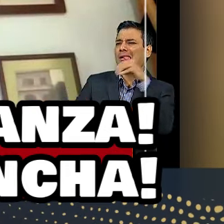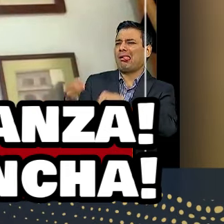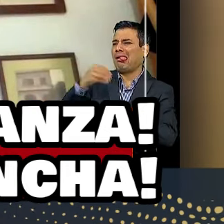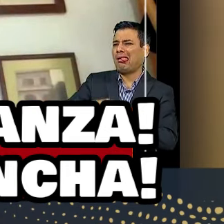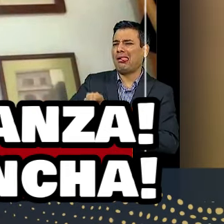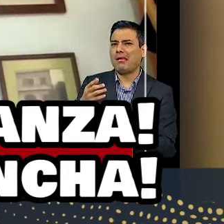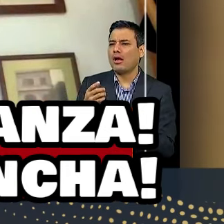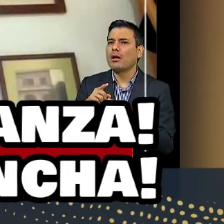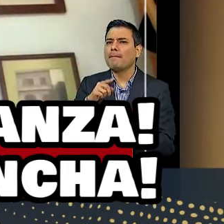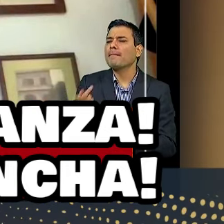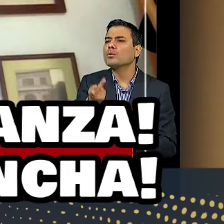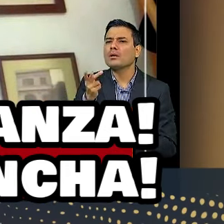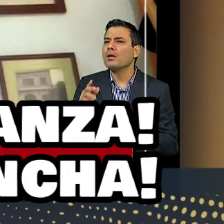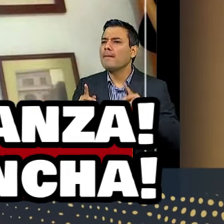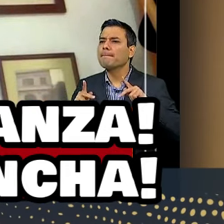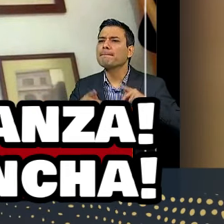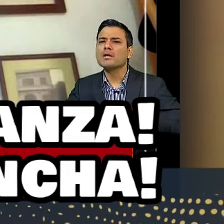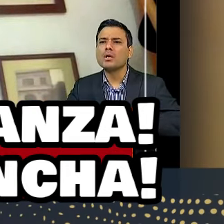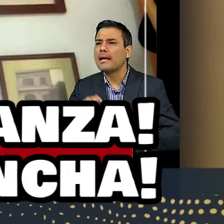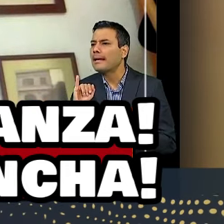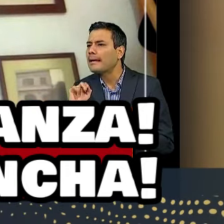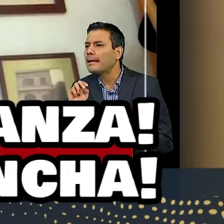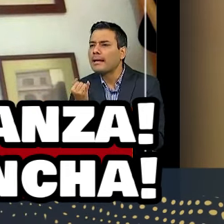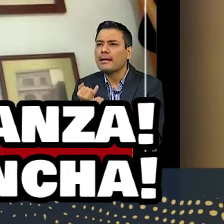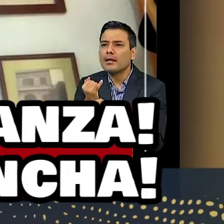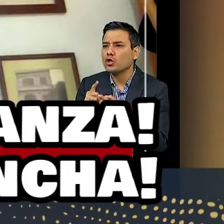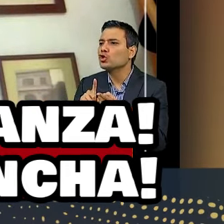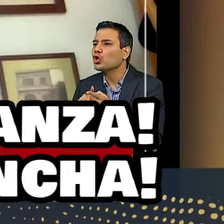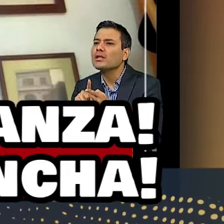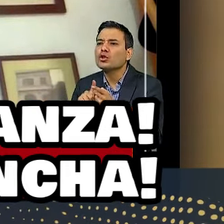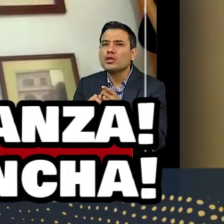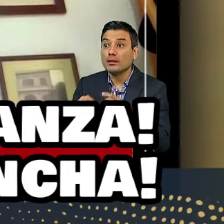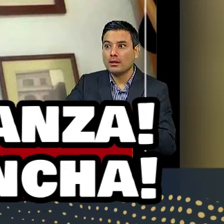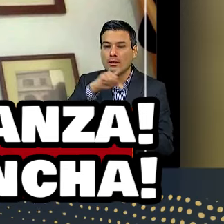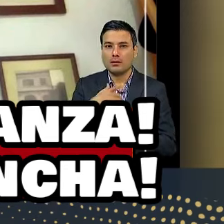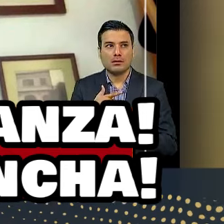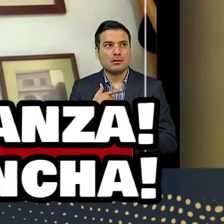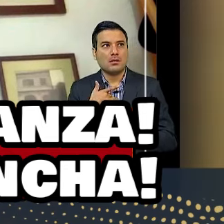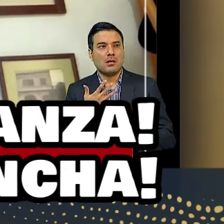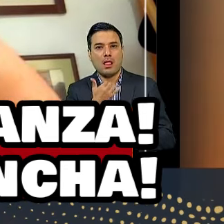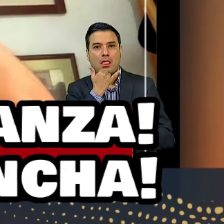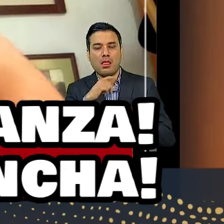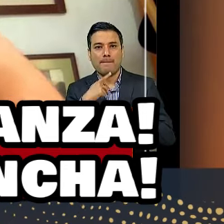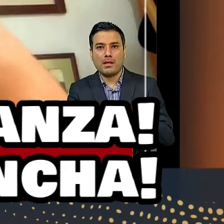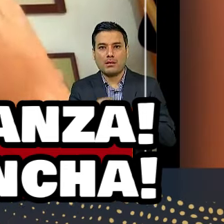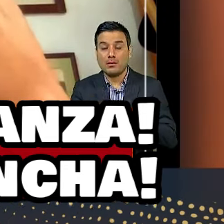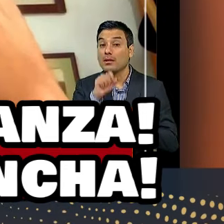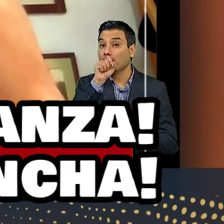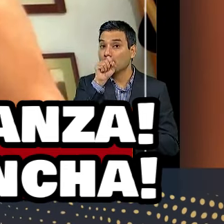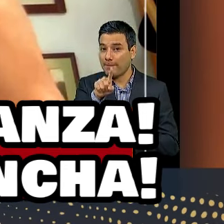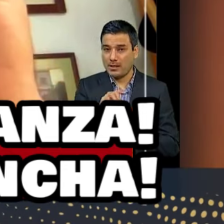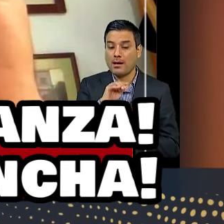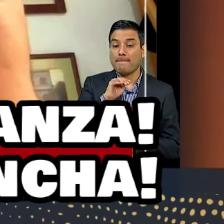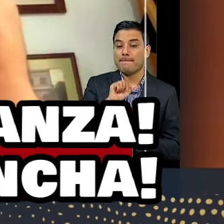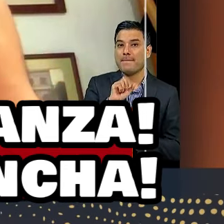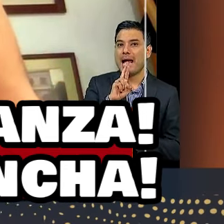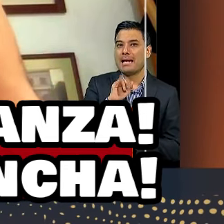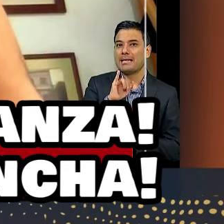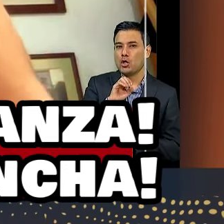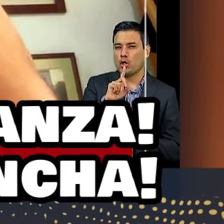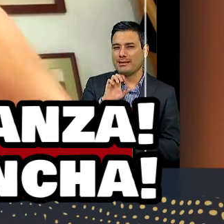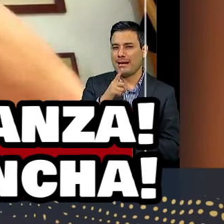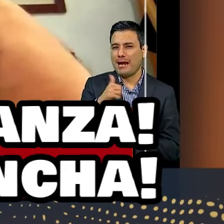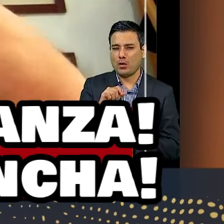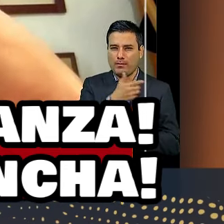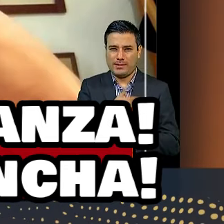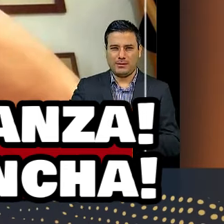preguntó dónde estaban las personas que ahí estaban representando a L se sintieron amenazadas en riesgo lo mismo pasó cuando Mario Delgado presidente